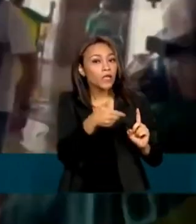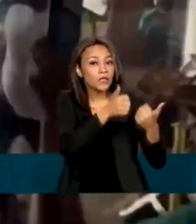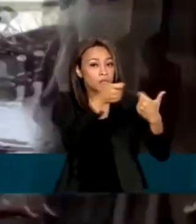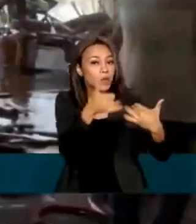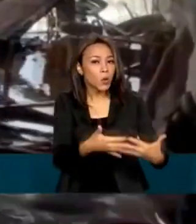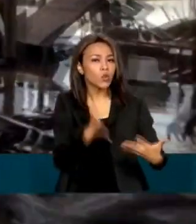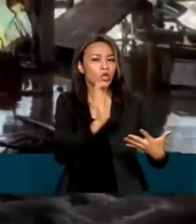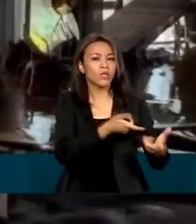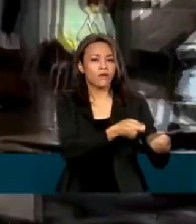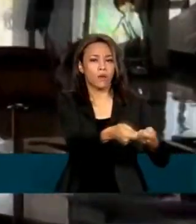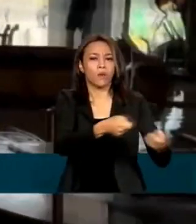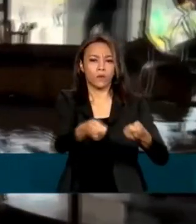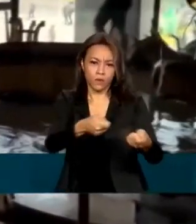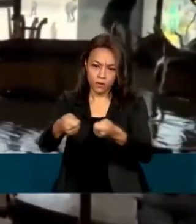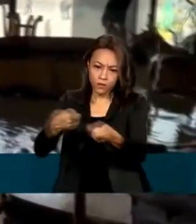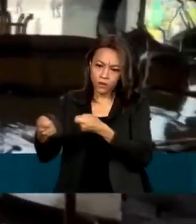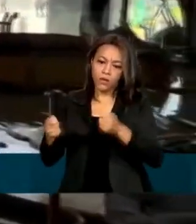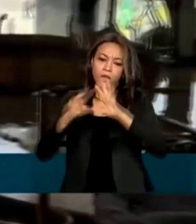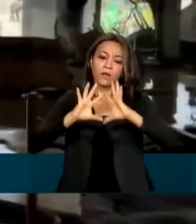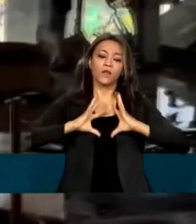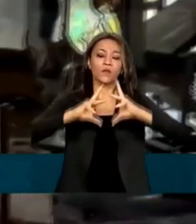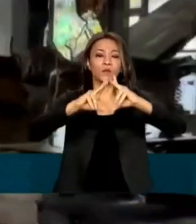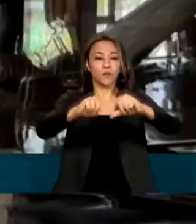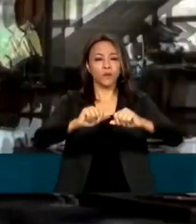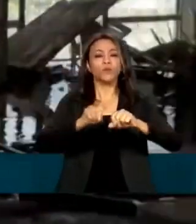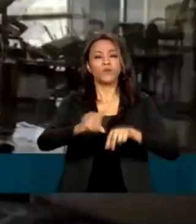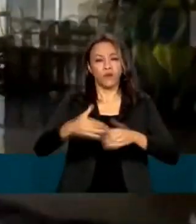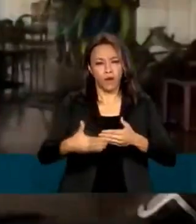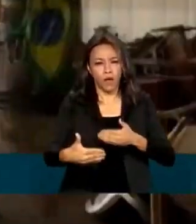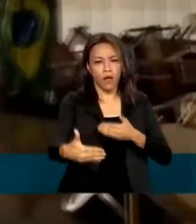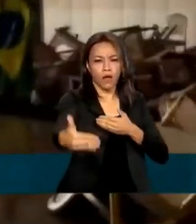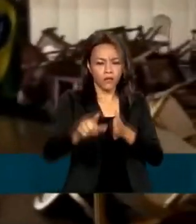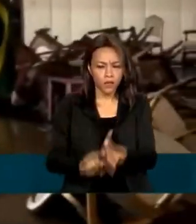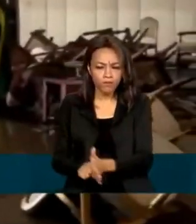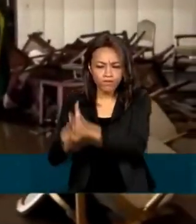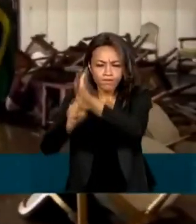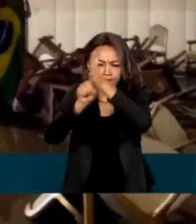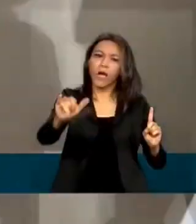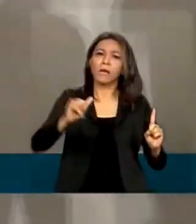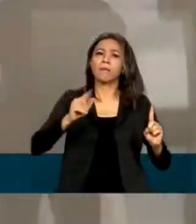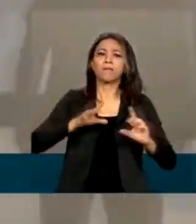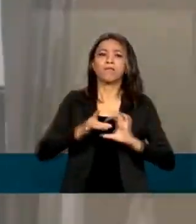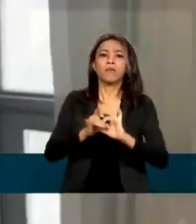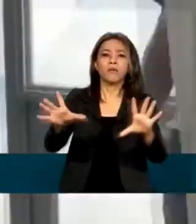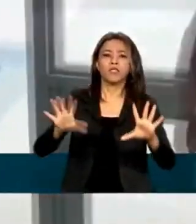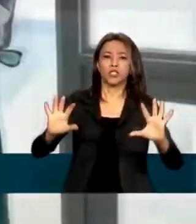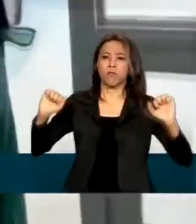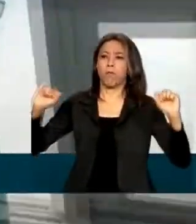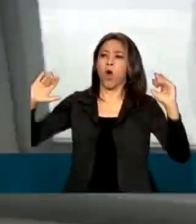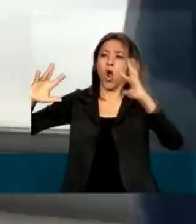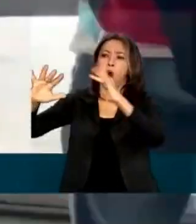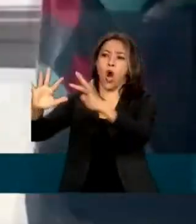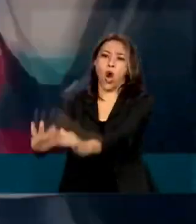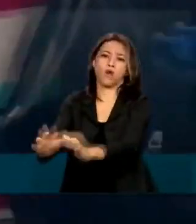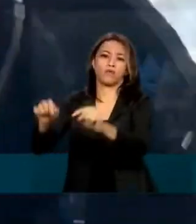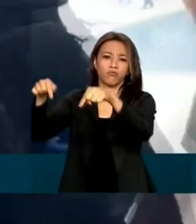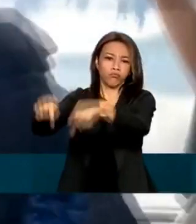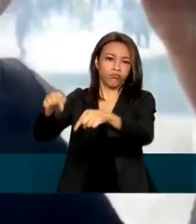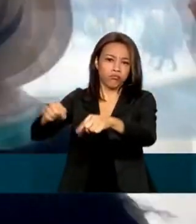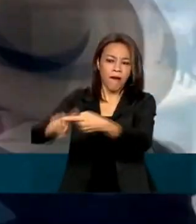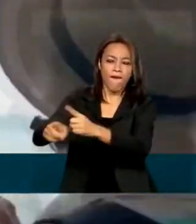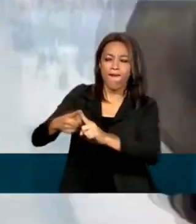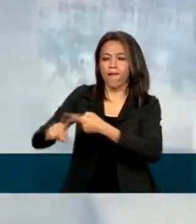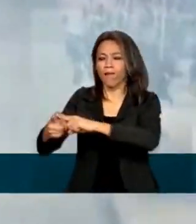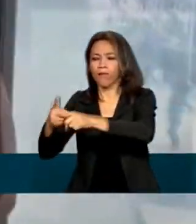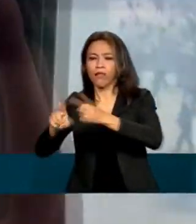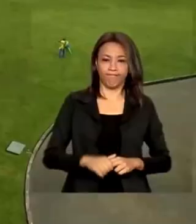por los seguidores del líder ultraderechista en las sedes del Congreso, la Corte Suprema y la Presidencia el pasado domingo 8 de enero fueron condenados